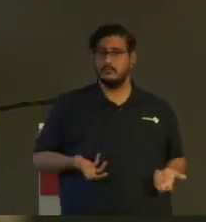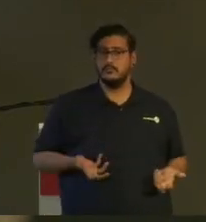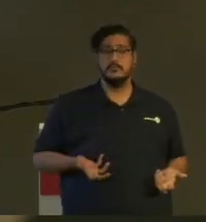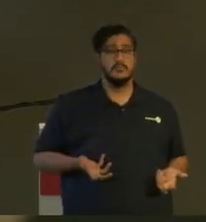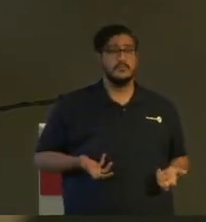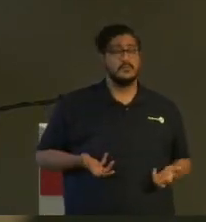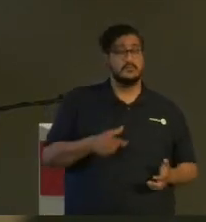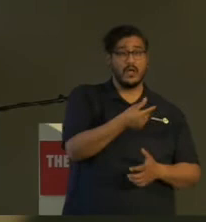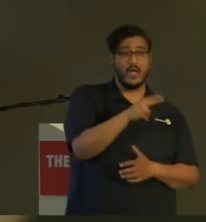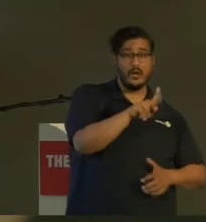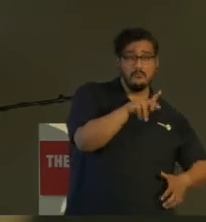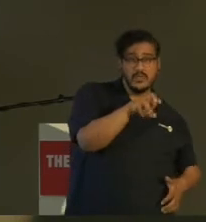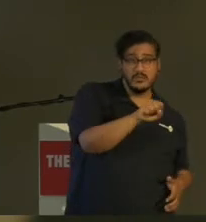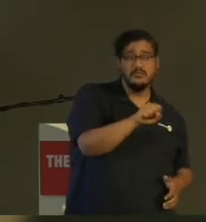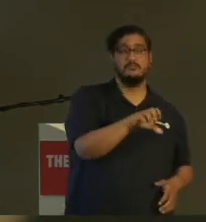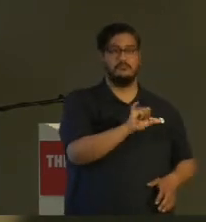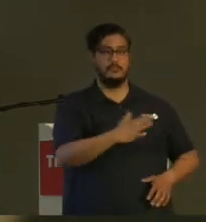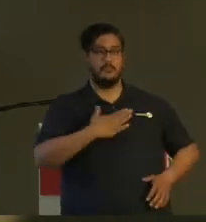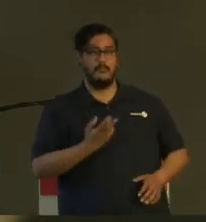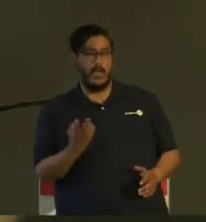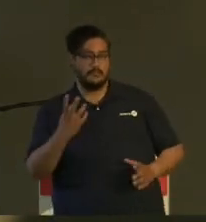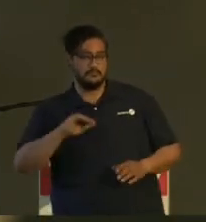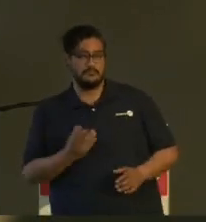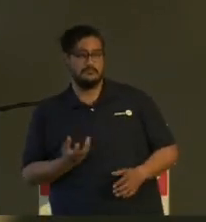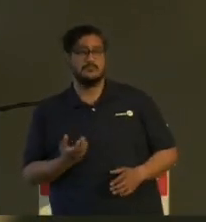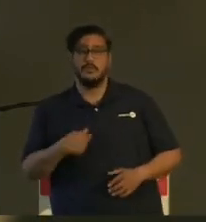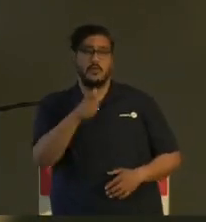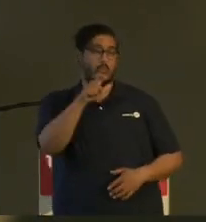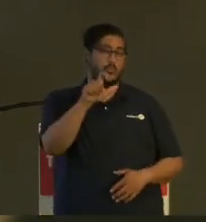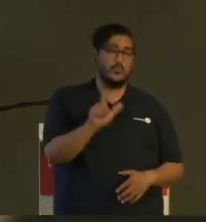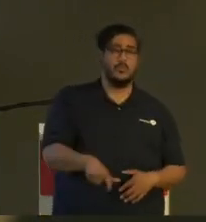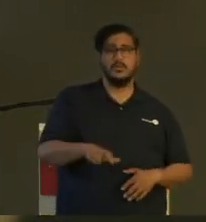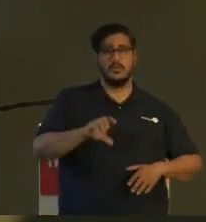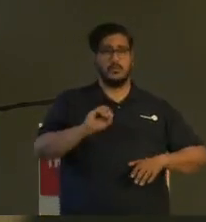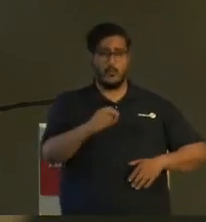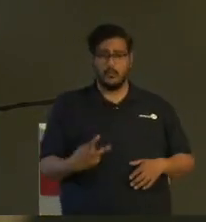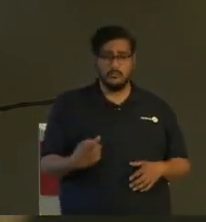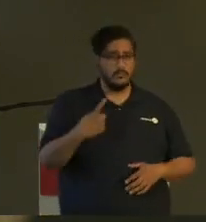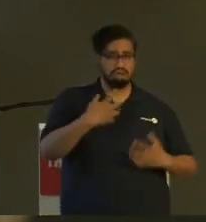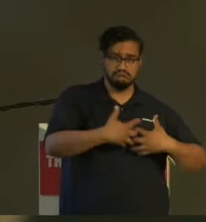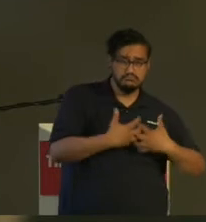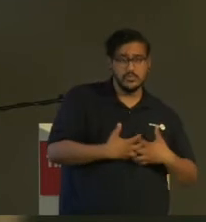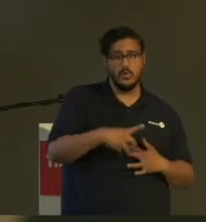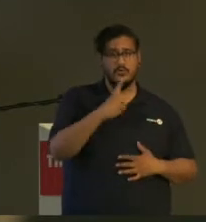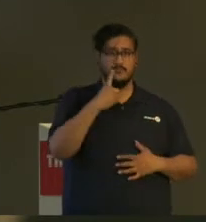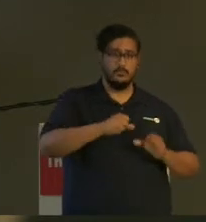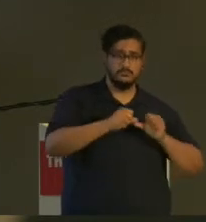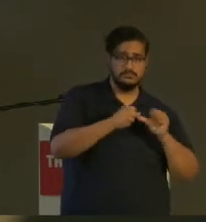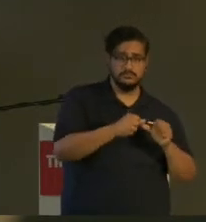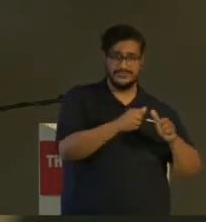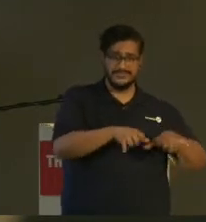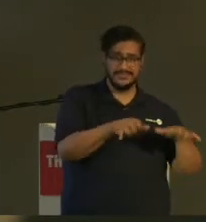guppies reales son vivíparos. No necesitan un motor de oxígeno para que los huevos se mantengan en la